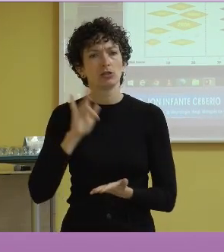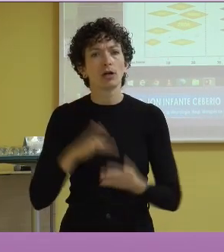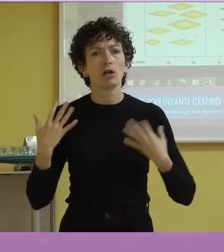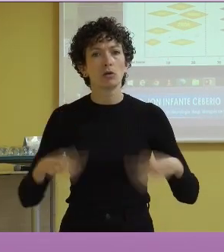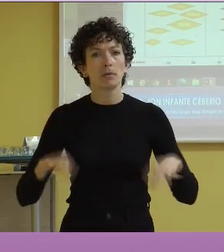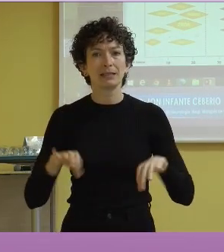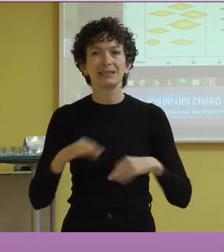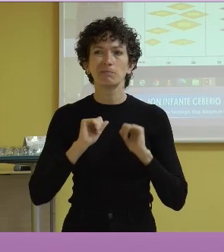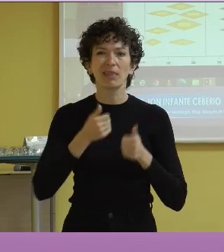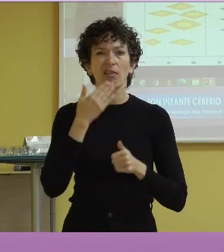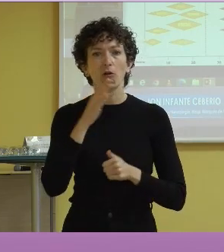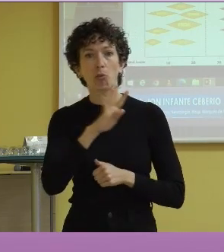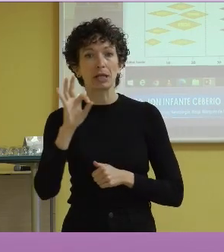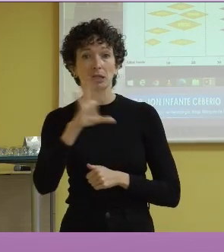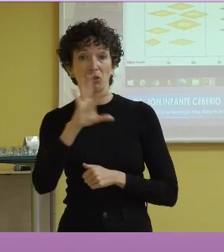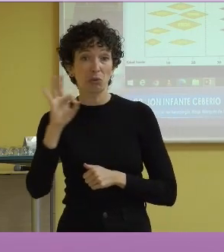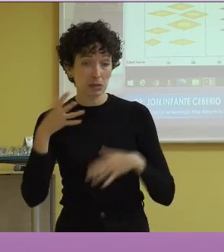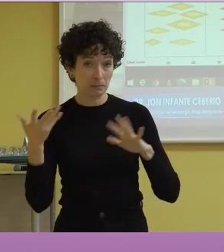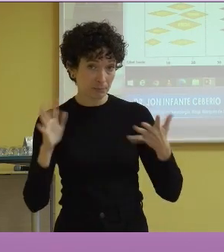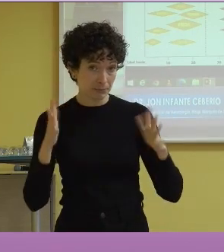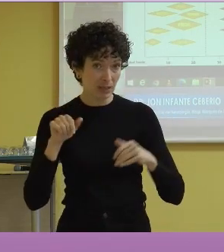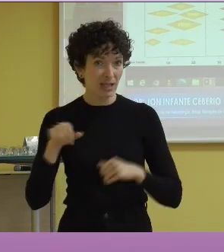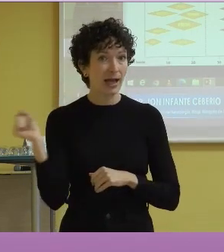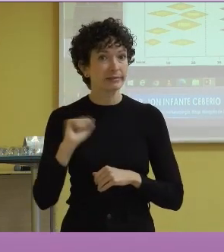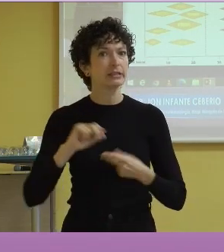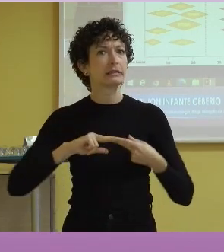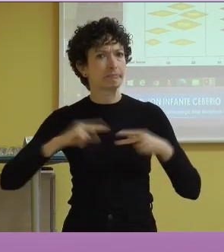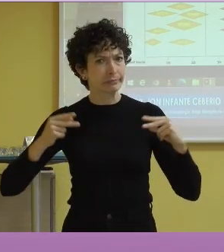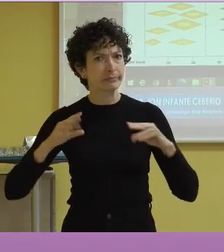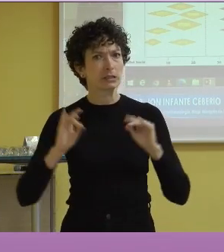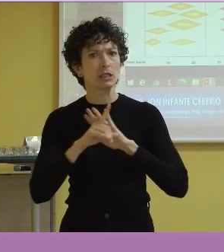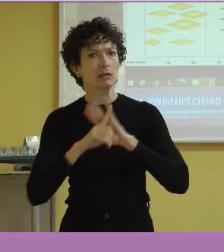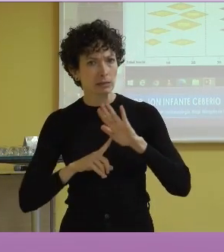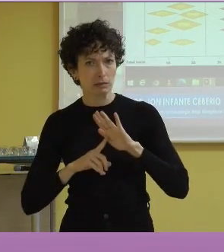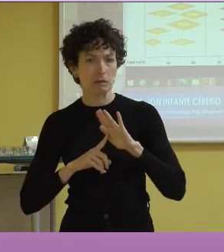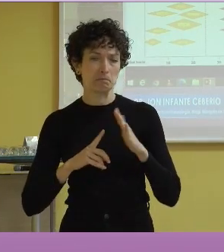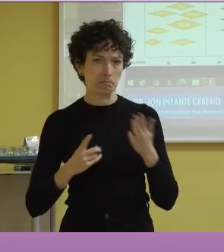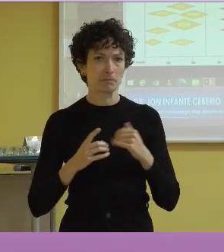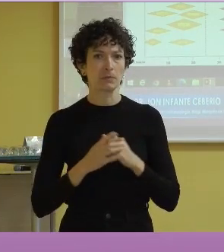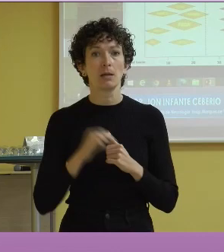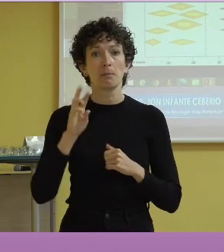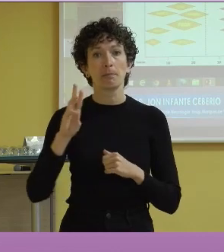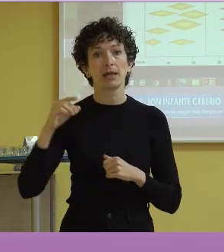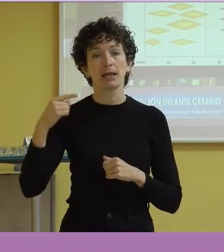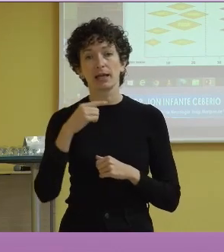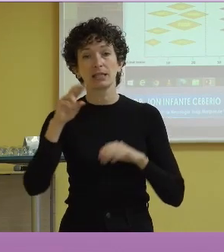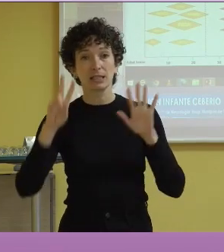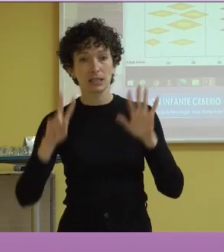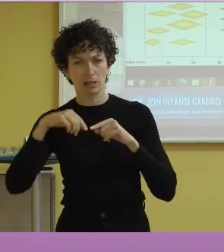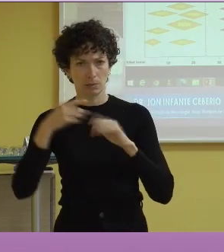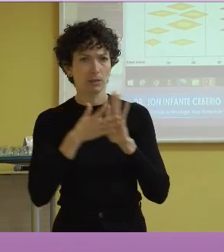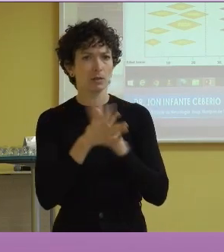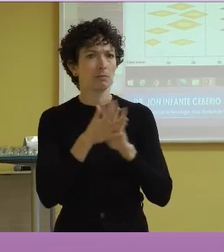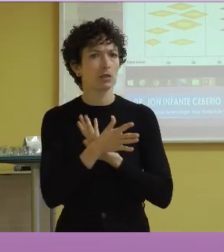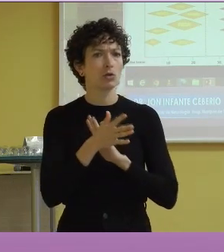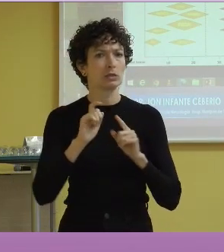suele empezar en torno a los 40-50 años de edad, y es una ataxia genética recesiva. SPG7, que es otro, veremos luego, otro tipo